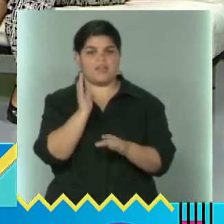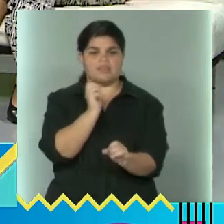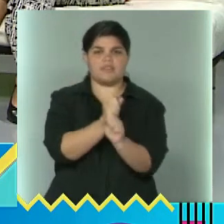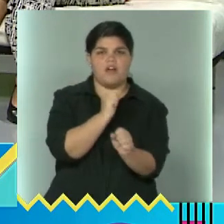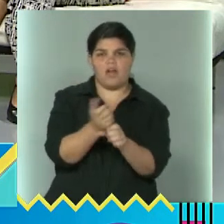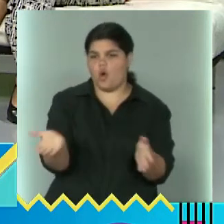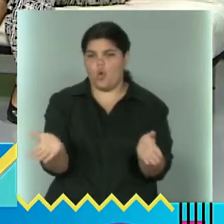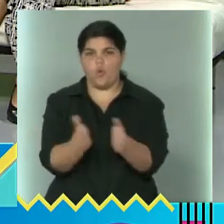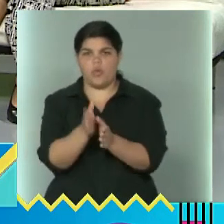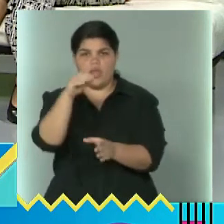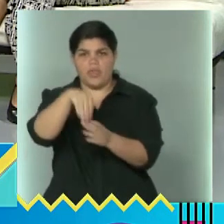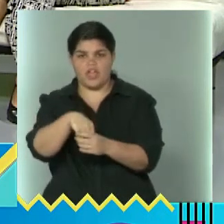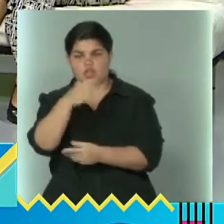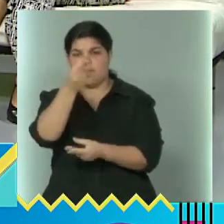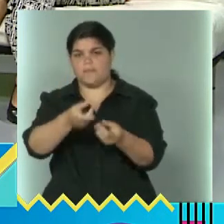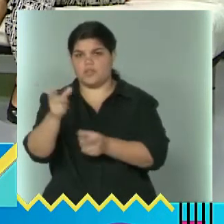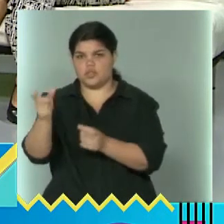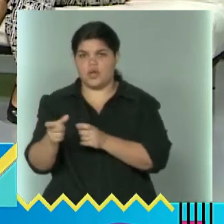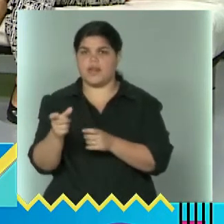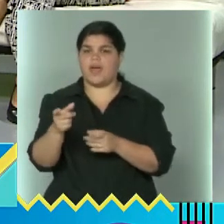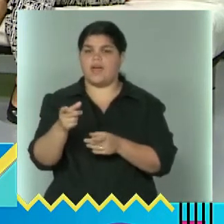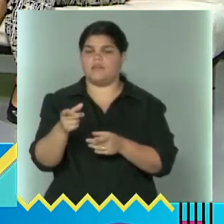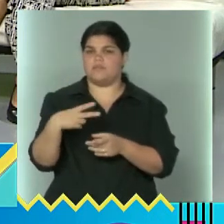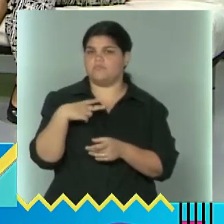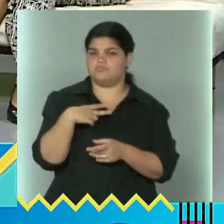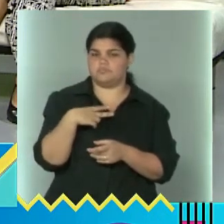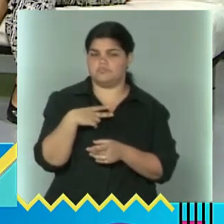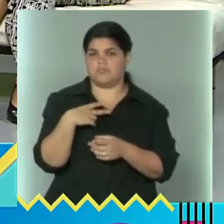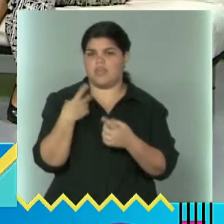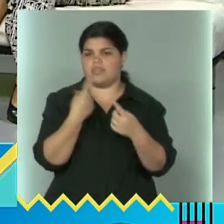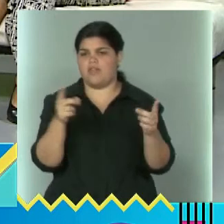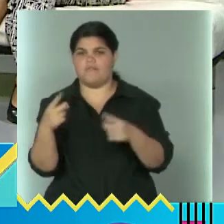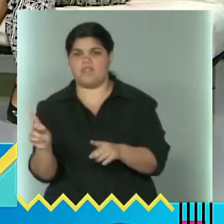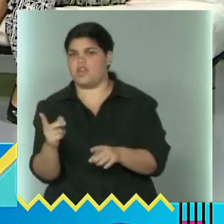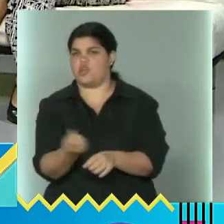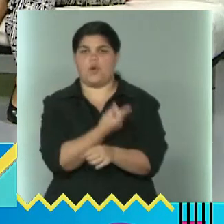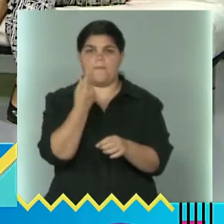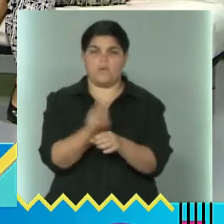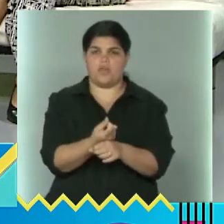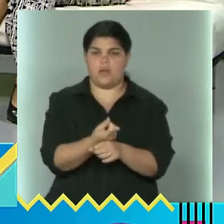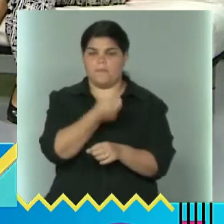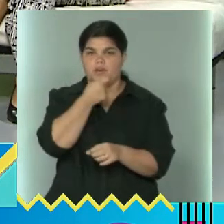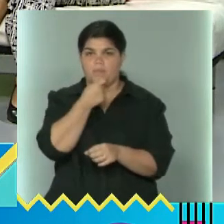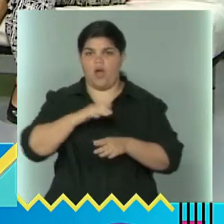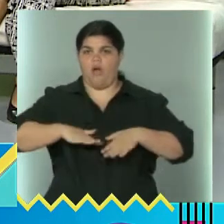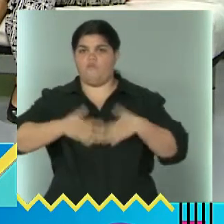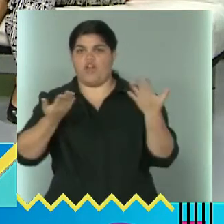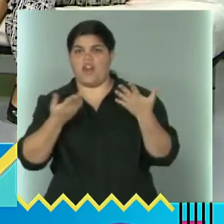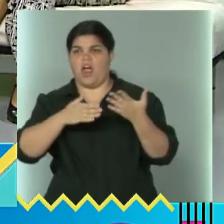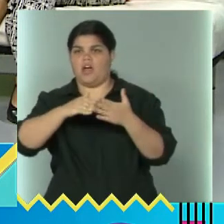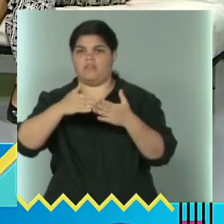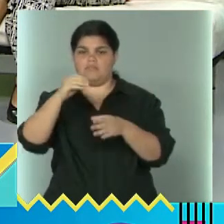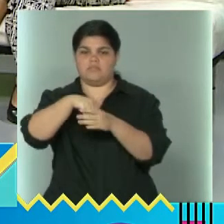tanto en una empresa como personal. O sea, no hay una línea que lo divida. No se puede ser feliz fuera del trabajo y ser infeliz en el